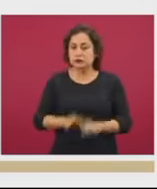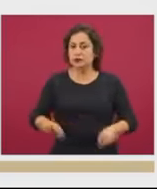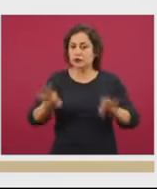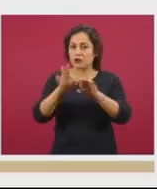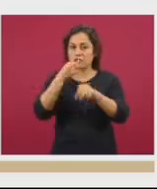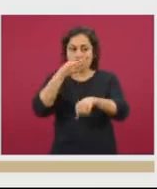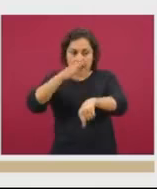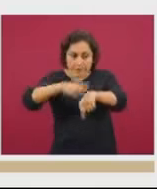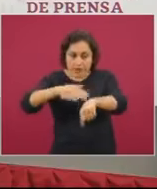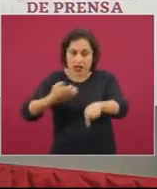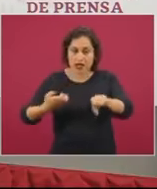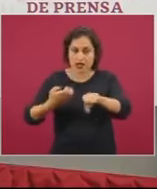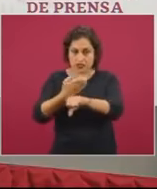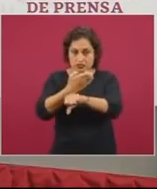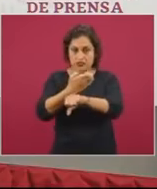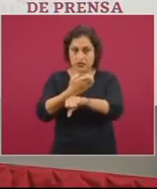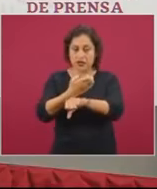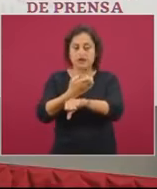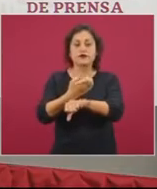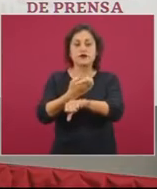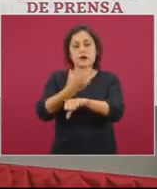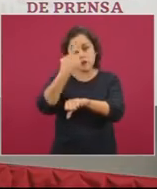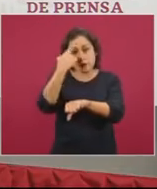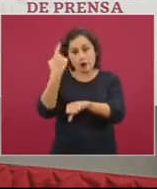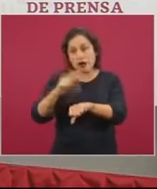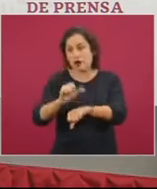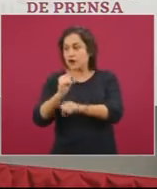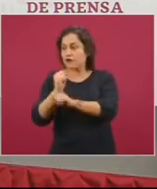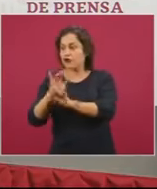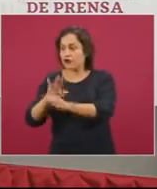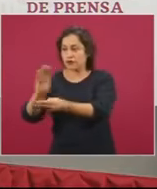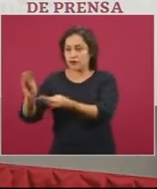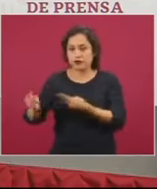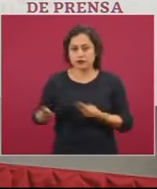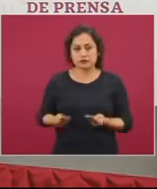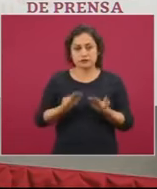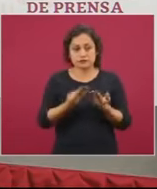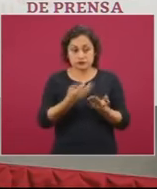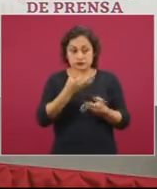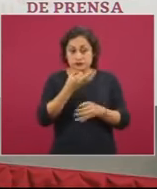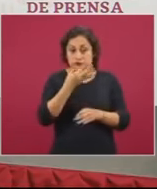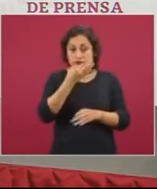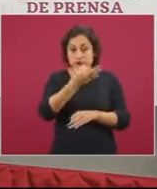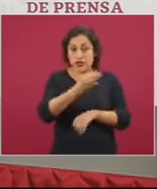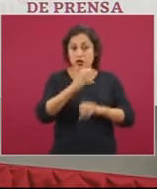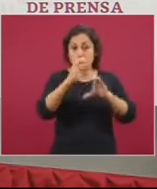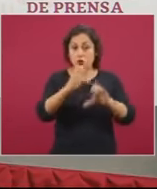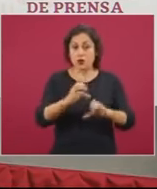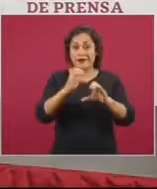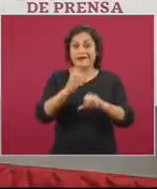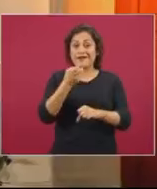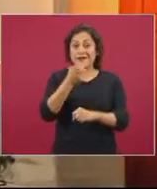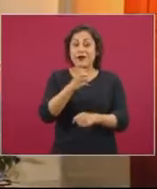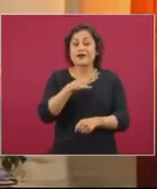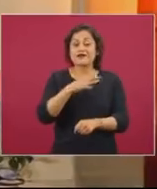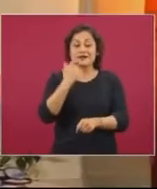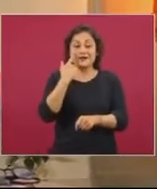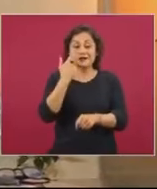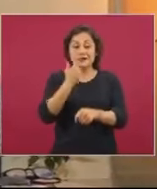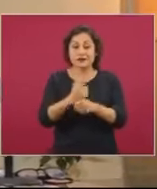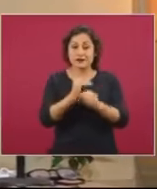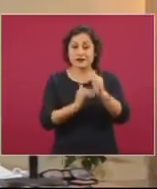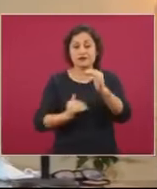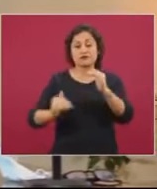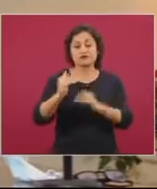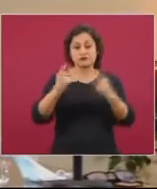notar junto con los otros datos epidemiológicos que en el estado de Coahuila es de los estados que también tenemos un incremento en el exceso de mortalidad